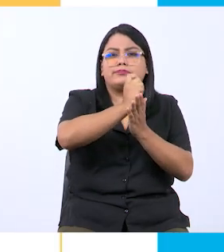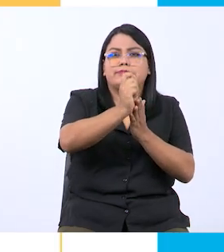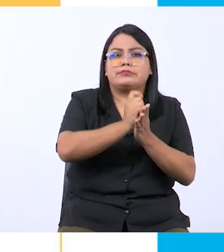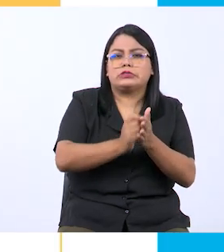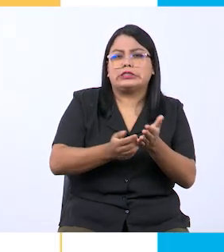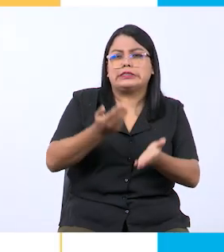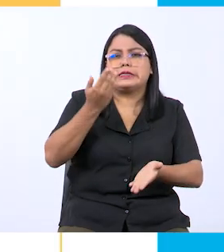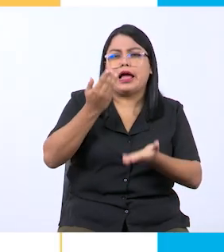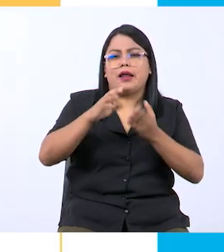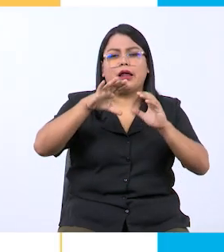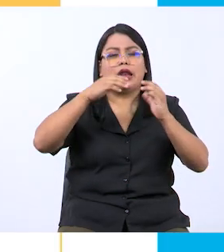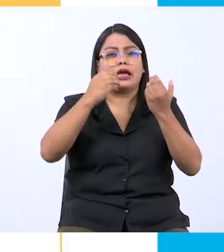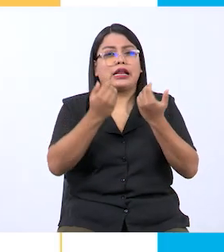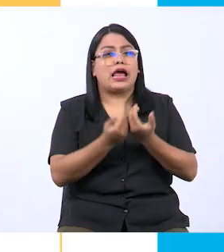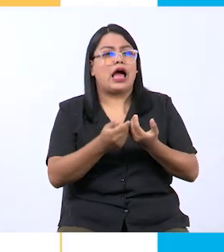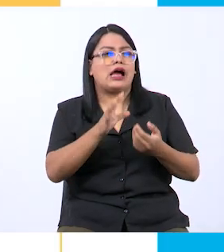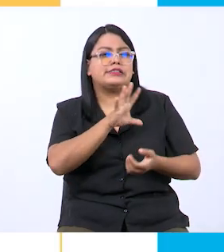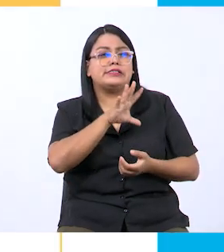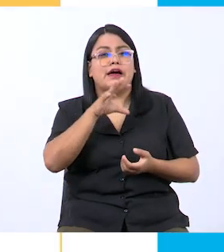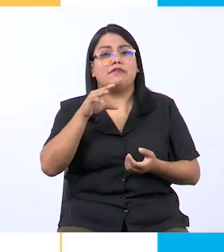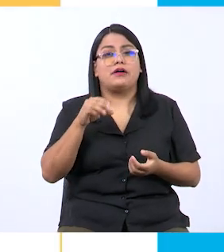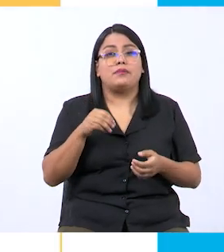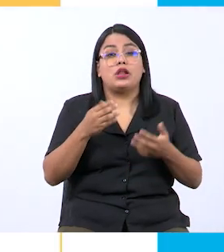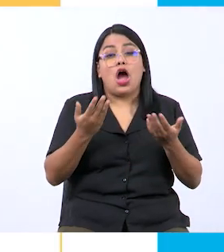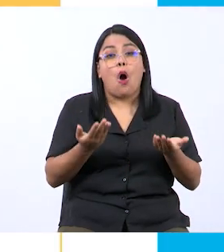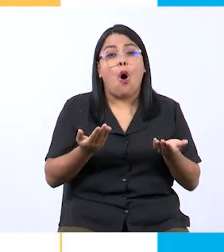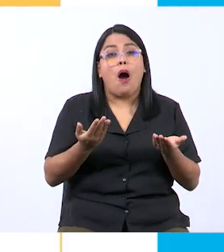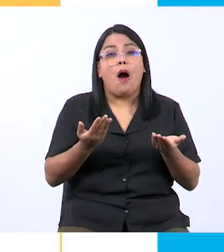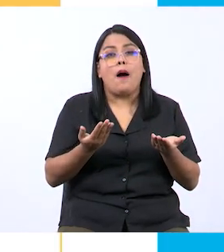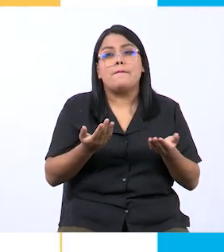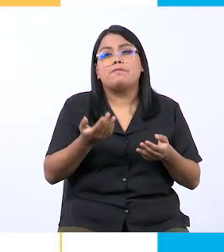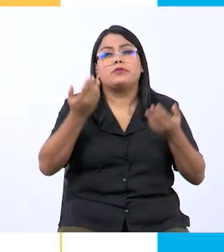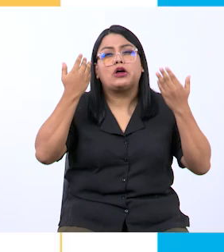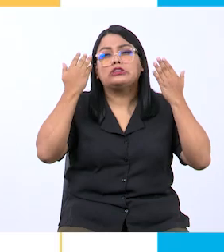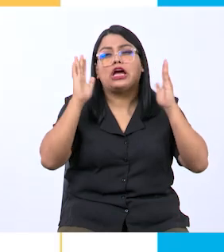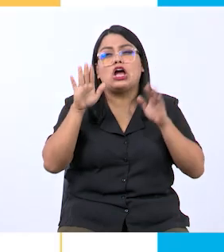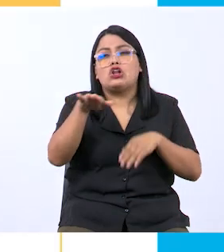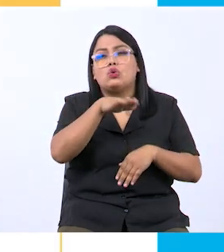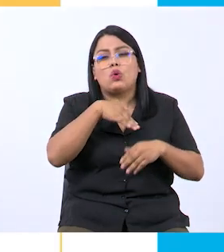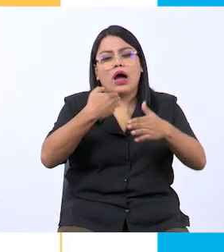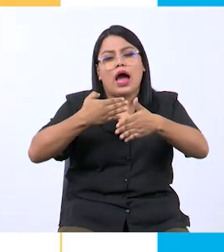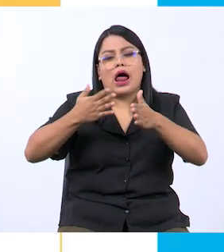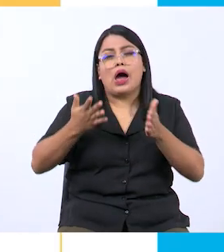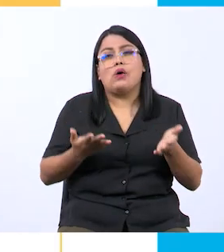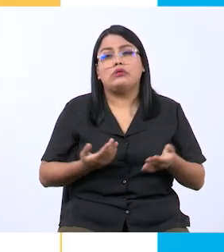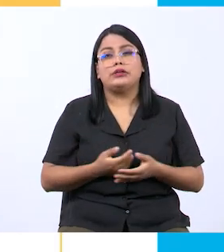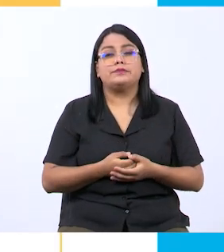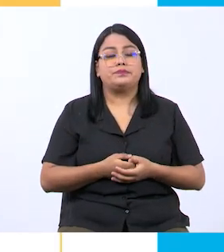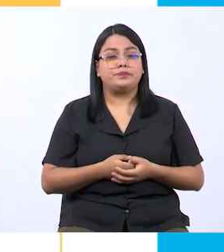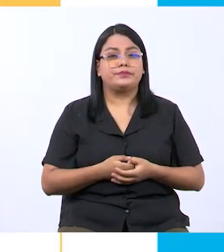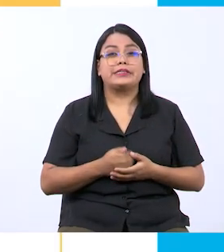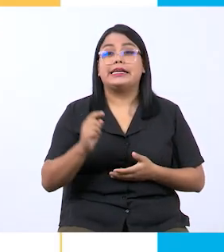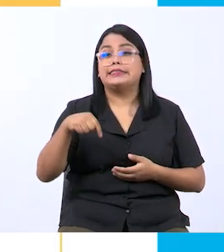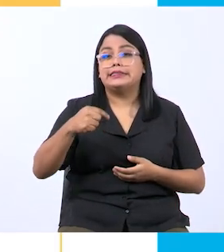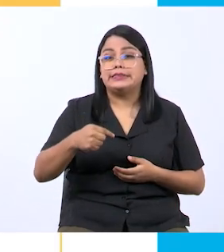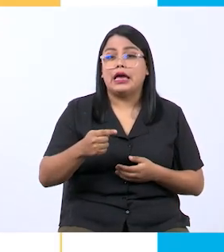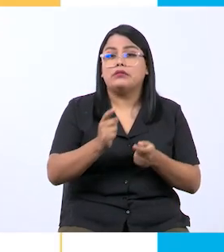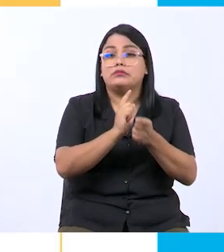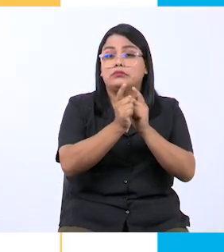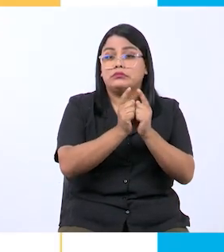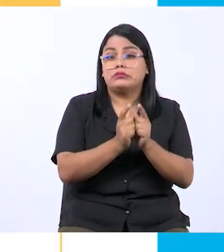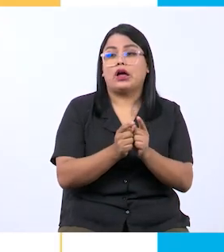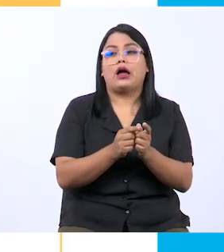texto. Puede ser con la clase, con la familia o colocarlo en alguna parte visible del salón de clases.